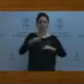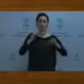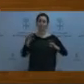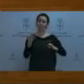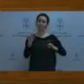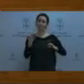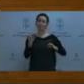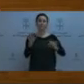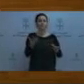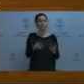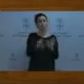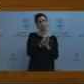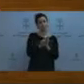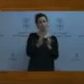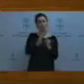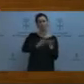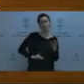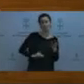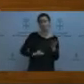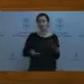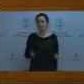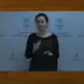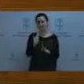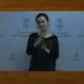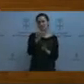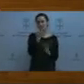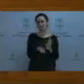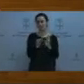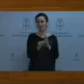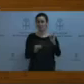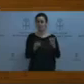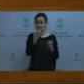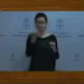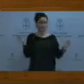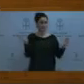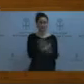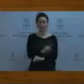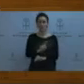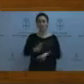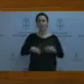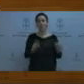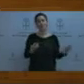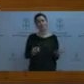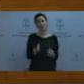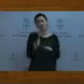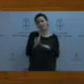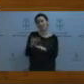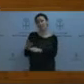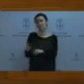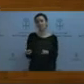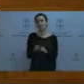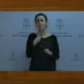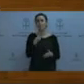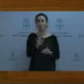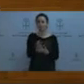la ley, sí, el resto, si está contemplado en ella, y si no se está de acuerdo, que se reforme. Lo demás, como decía el